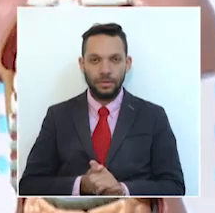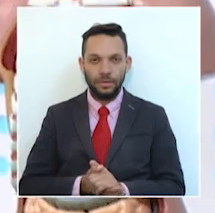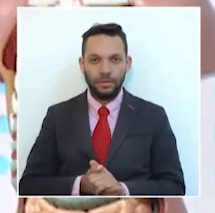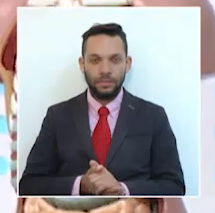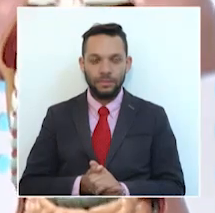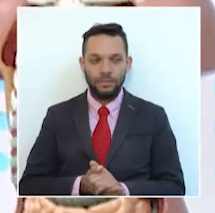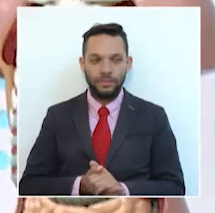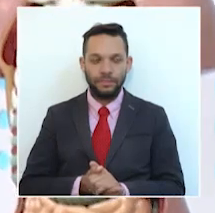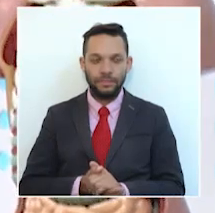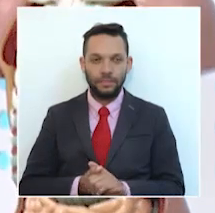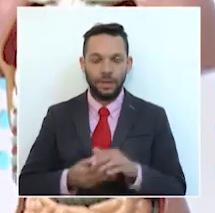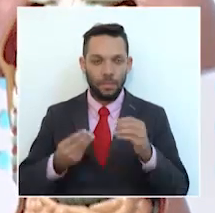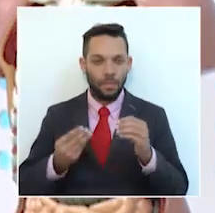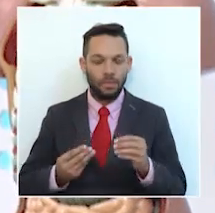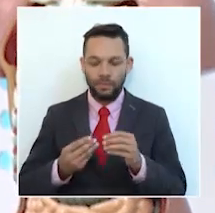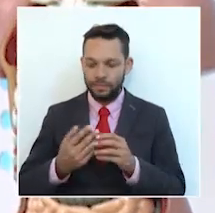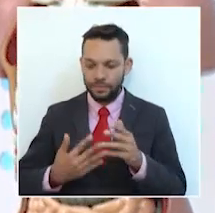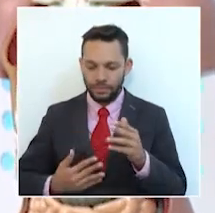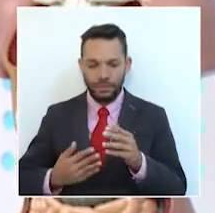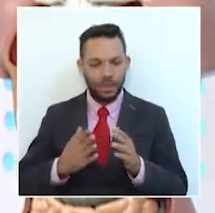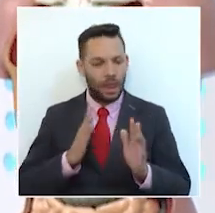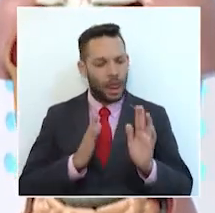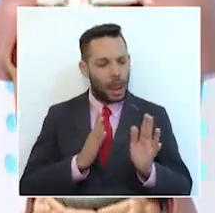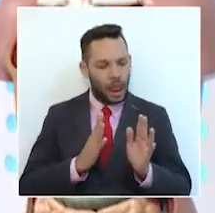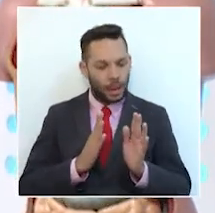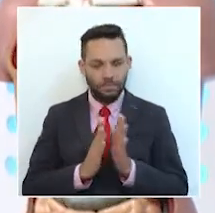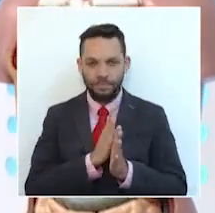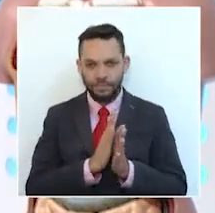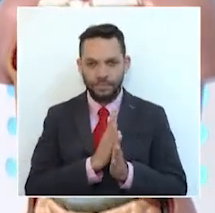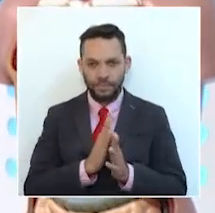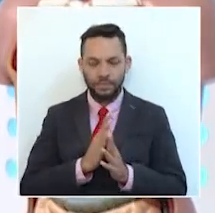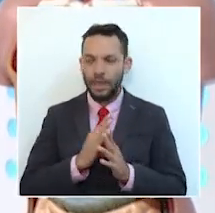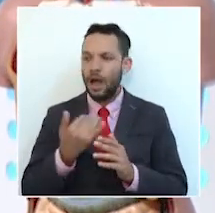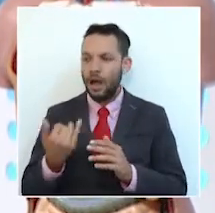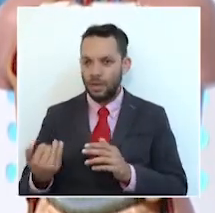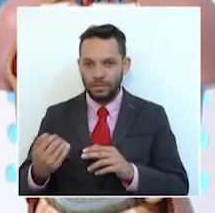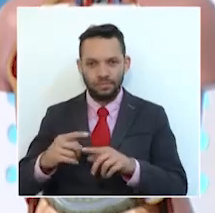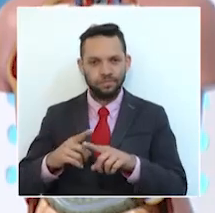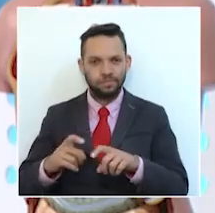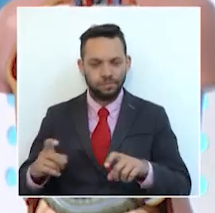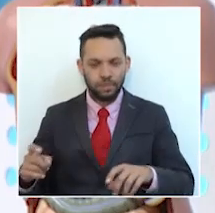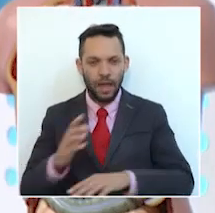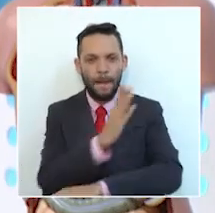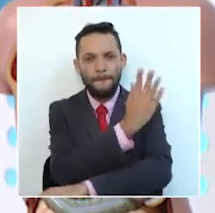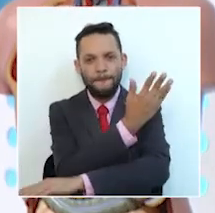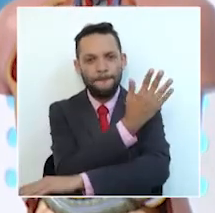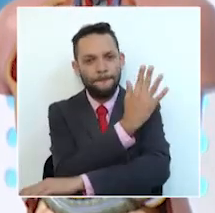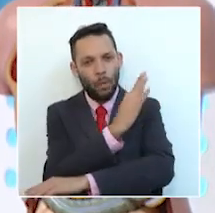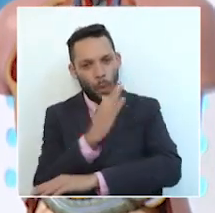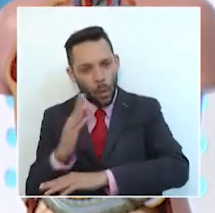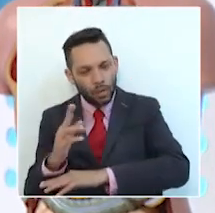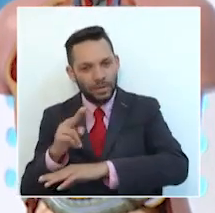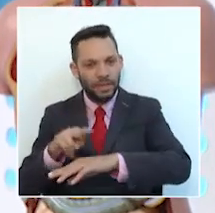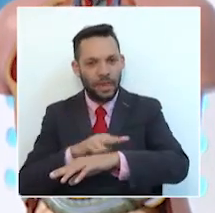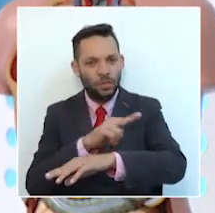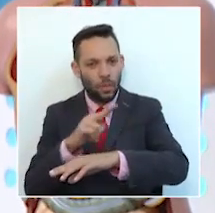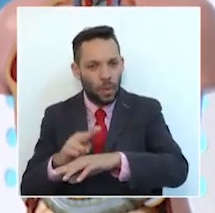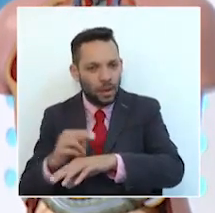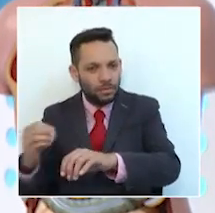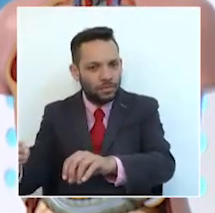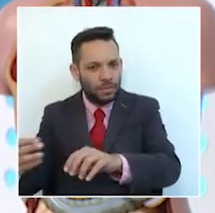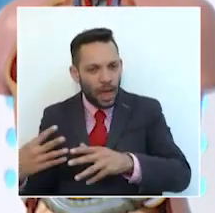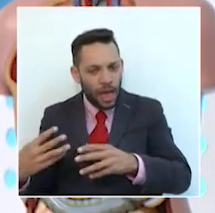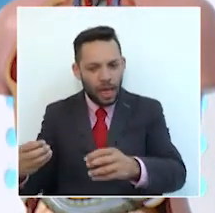dentro de todo este aspecto amplio que nos ofrece la naturaleza que nos ofrece la pachamama que nos